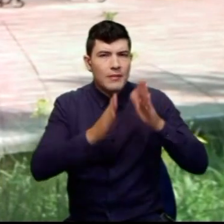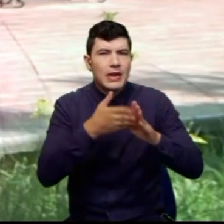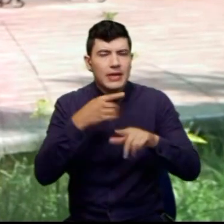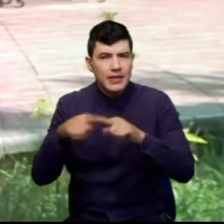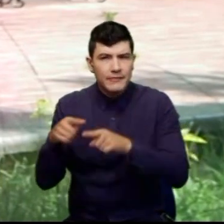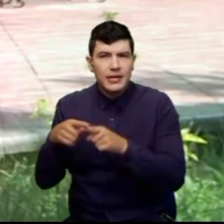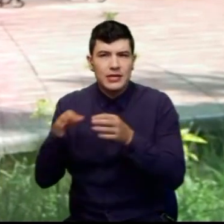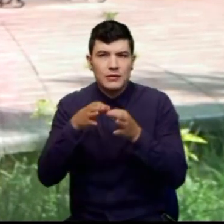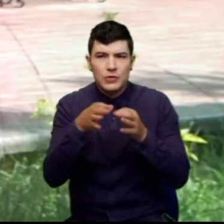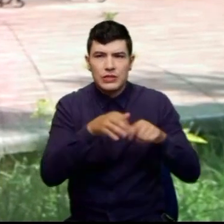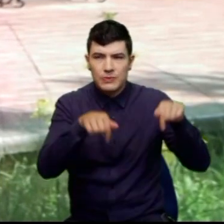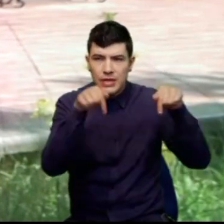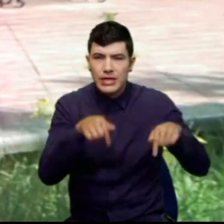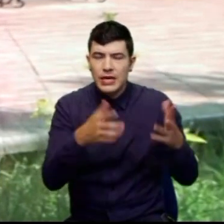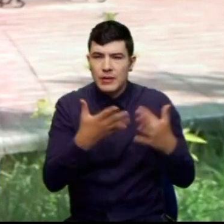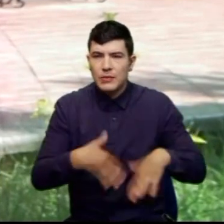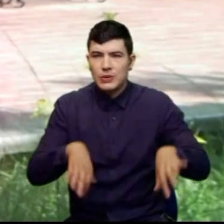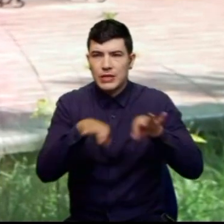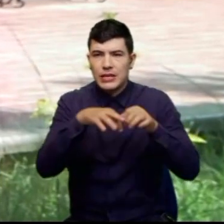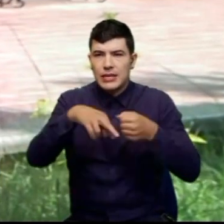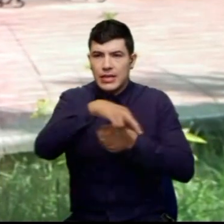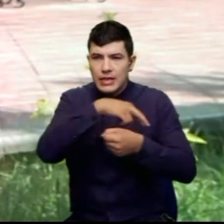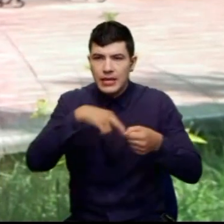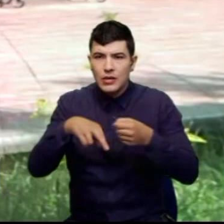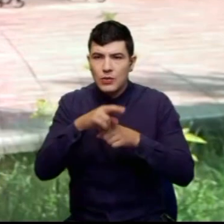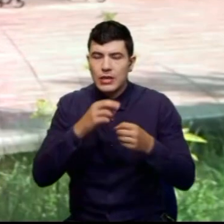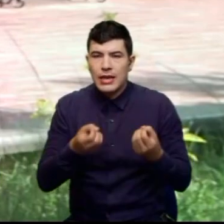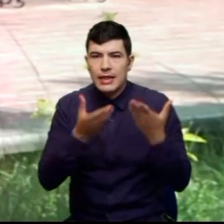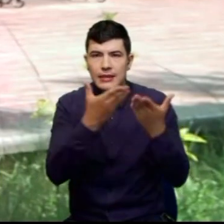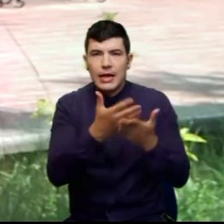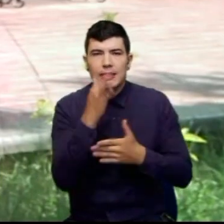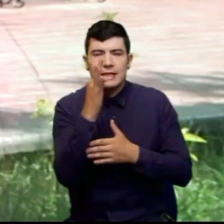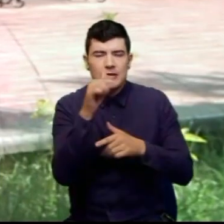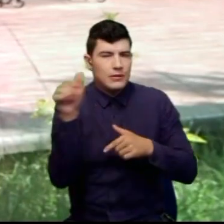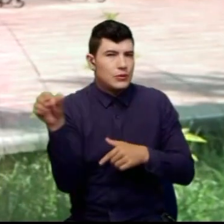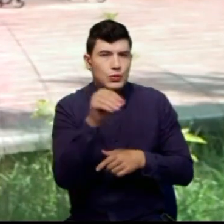municipios de esta importante región recibiendo testimonios de la comunidad.